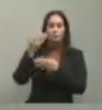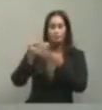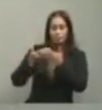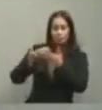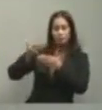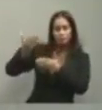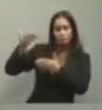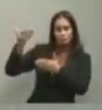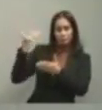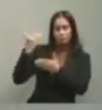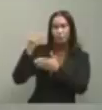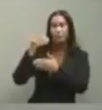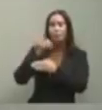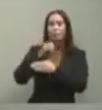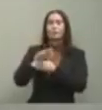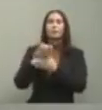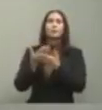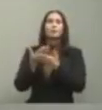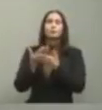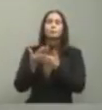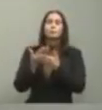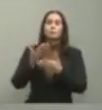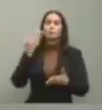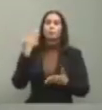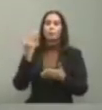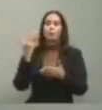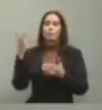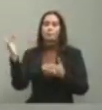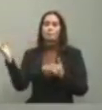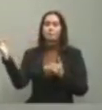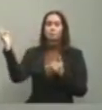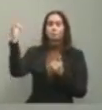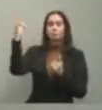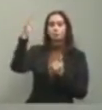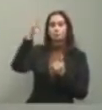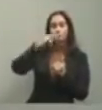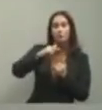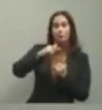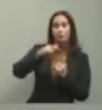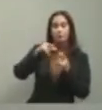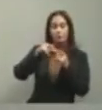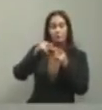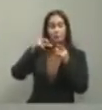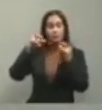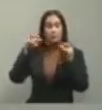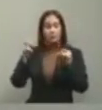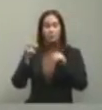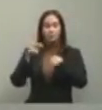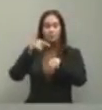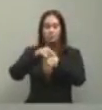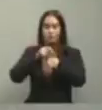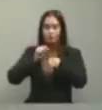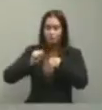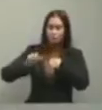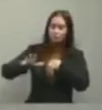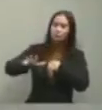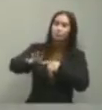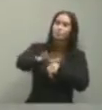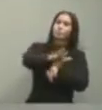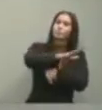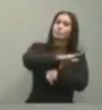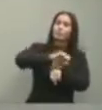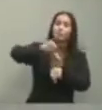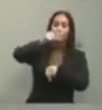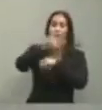epidemiológico como el antecedente de viaje a china pero ahora ya se ha extendido a